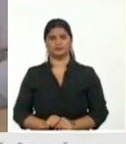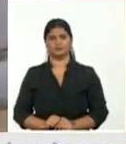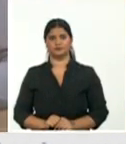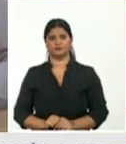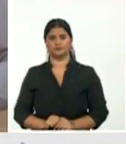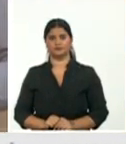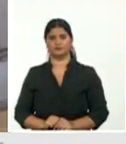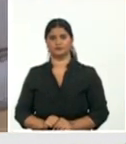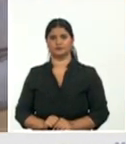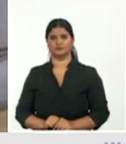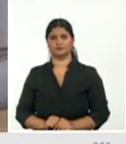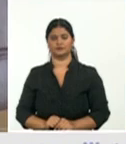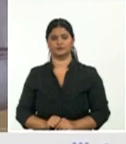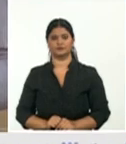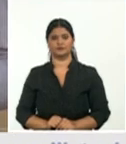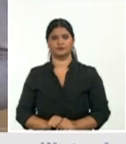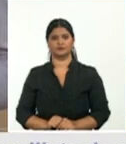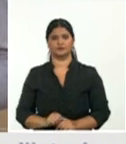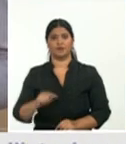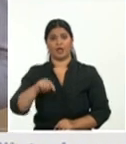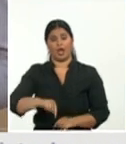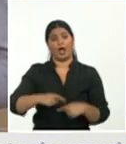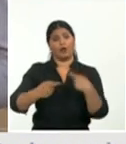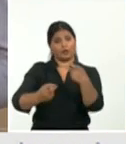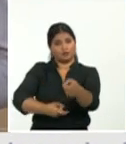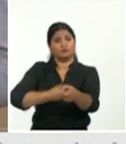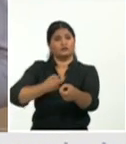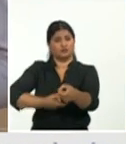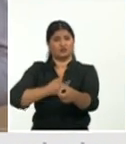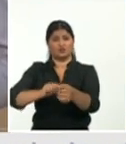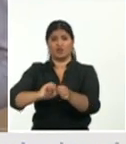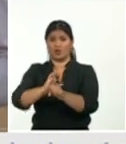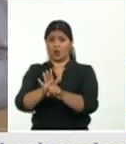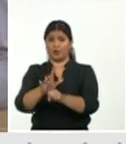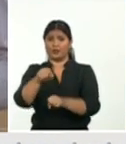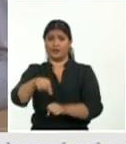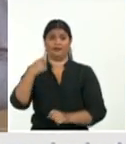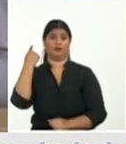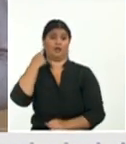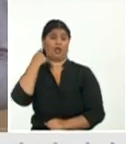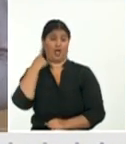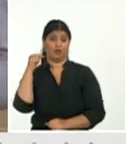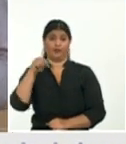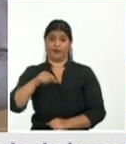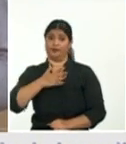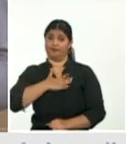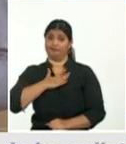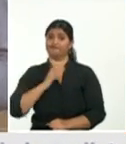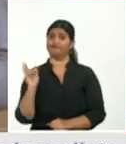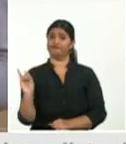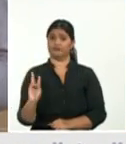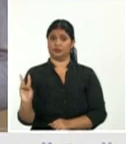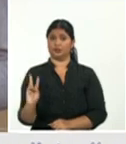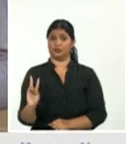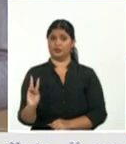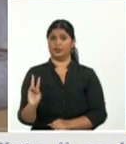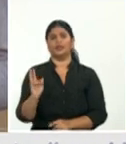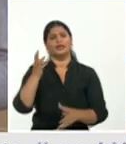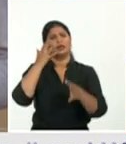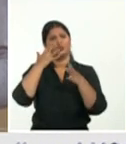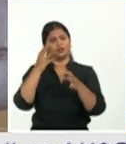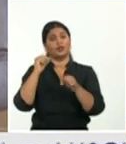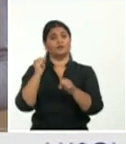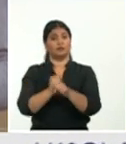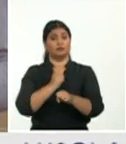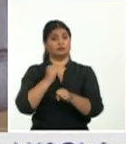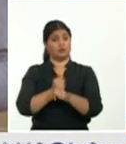En el enfrentamiento a la pandemia durante el 2021 en Venezuela, ha sido imprescindible el apoyo de los colaboradores